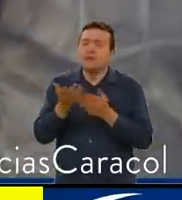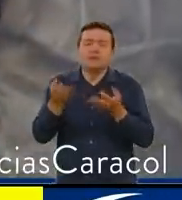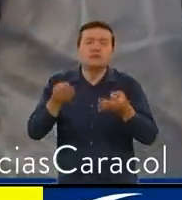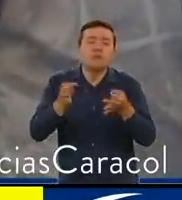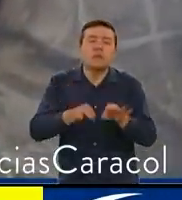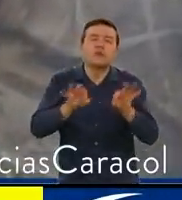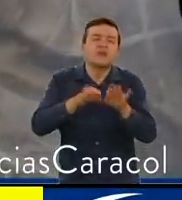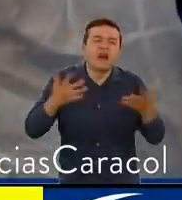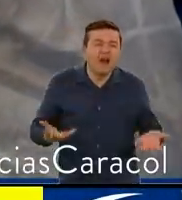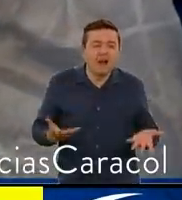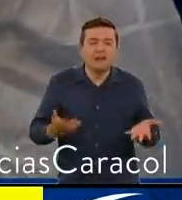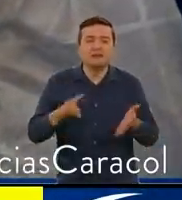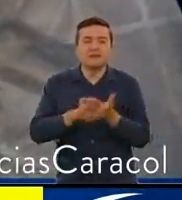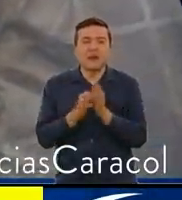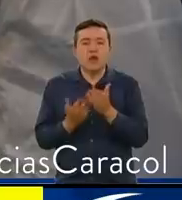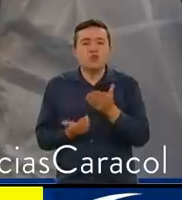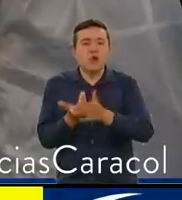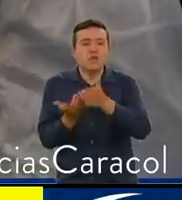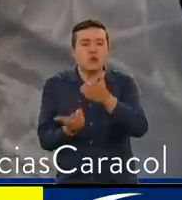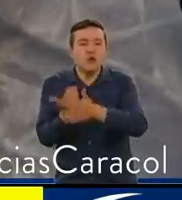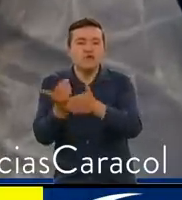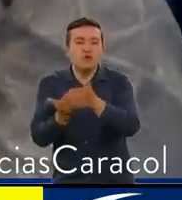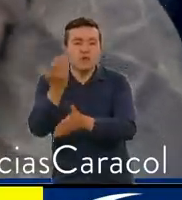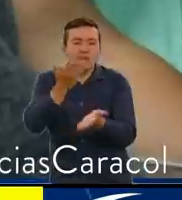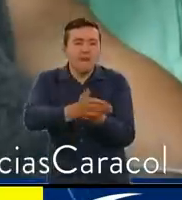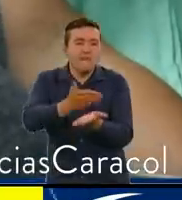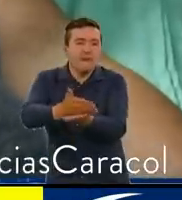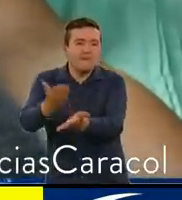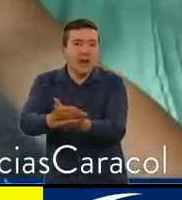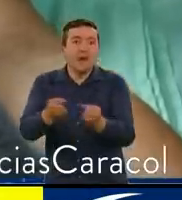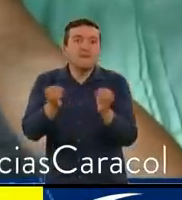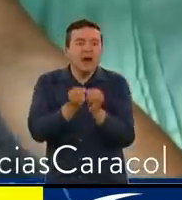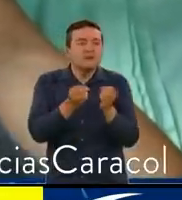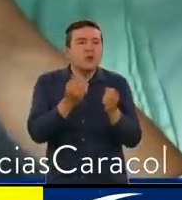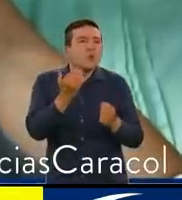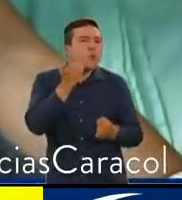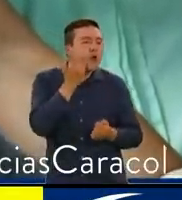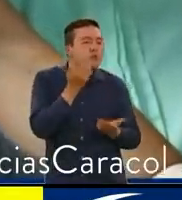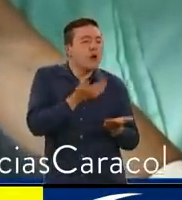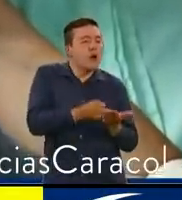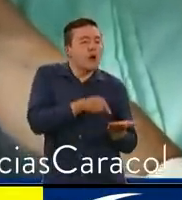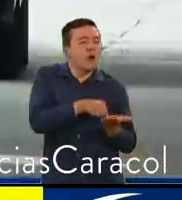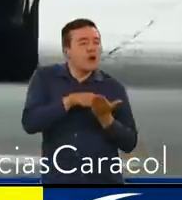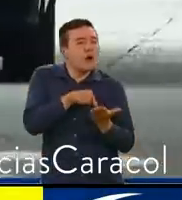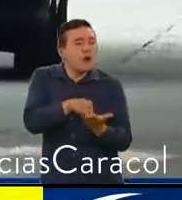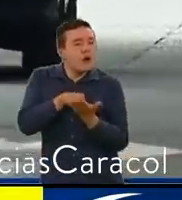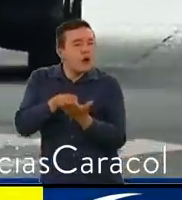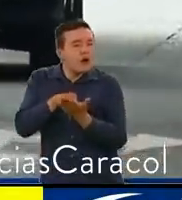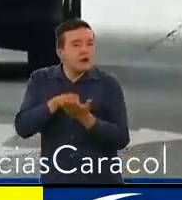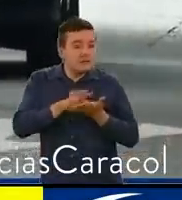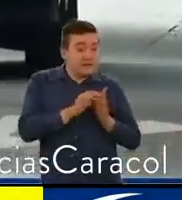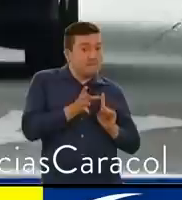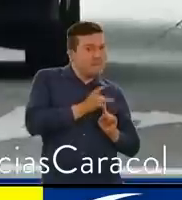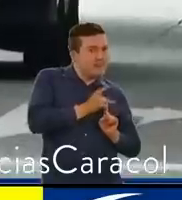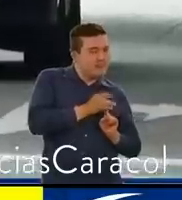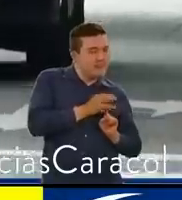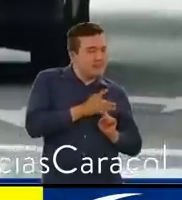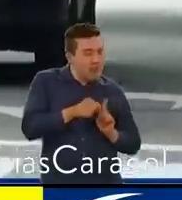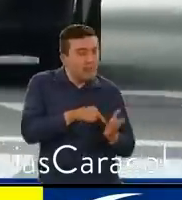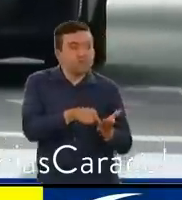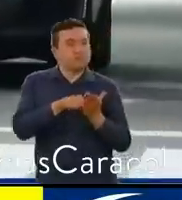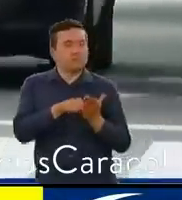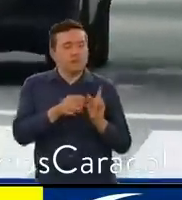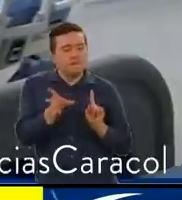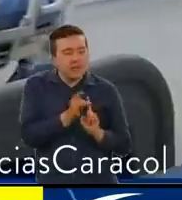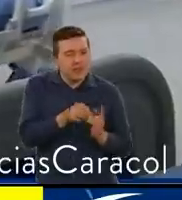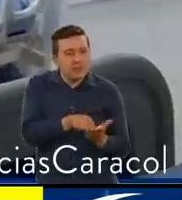estamos encontrando y cuántos están falleciendo. Eso es lo determinante. Número de casos nuevos y número de muertos. Y han